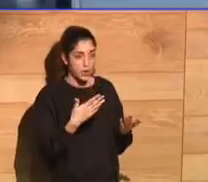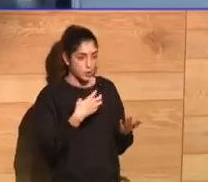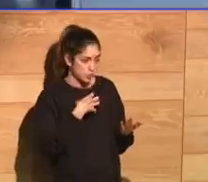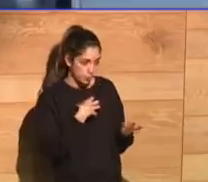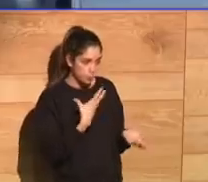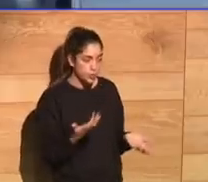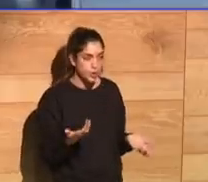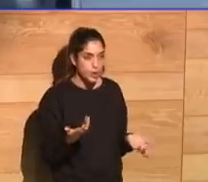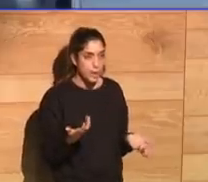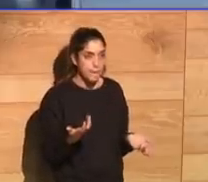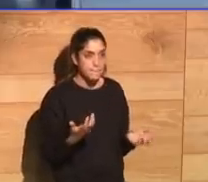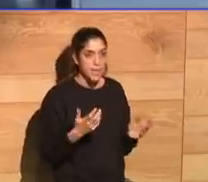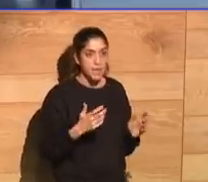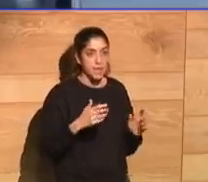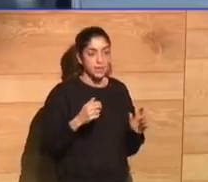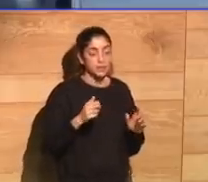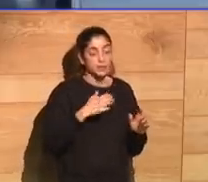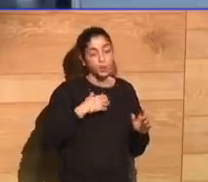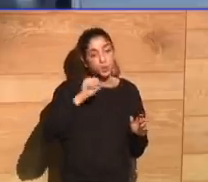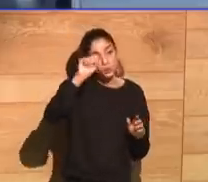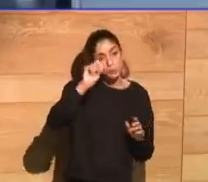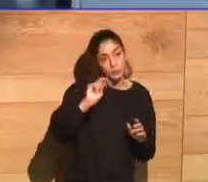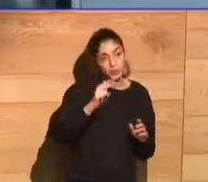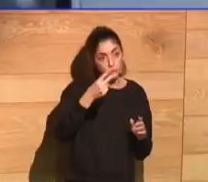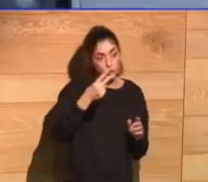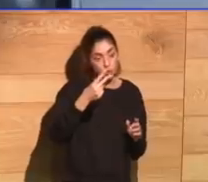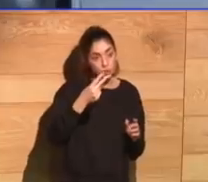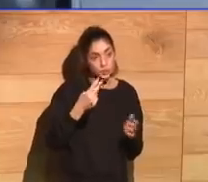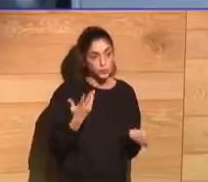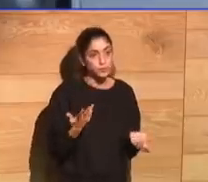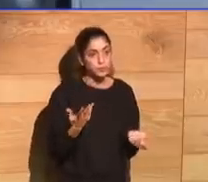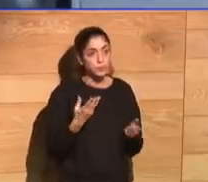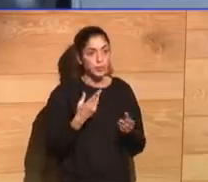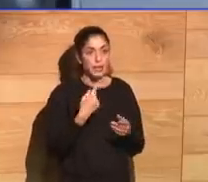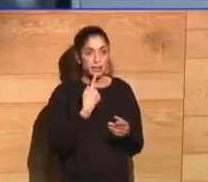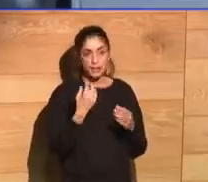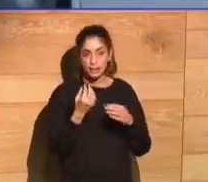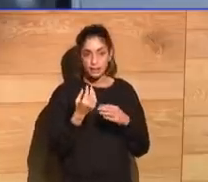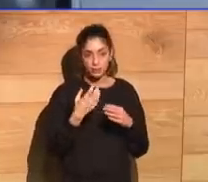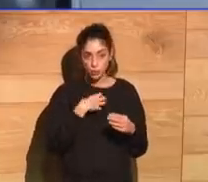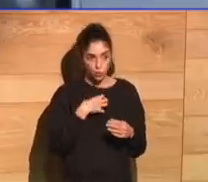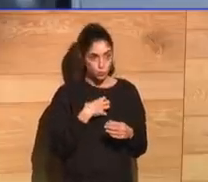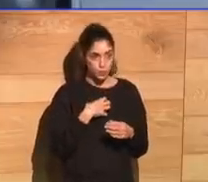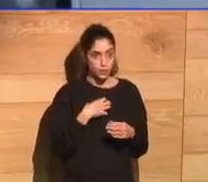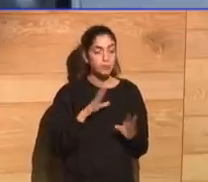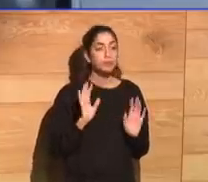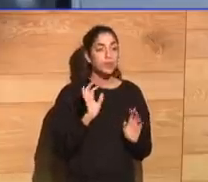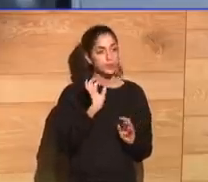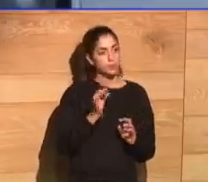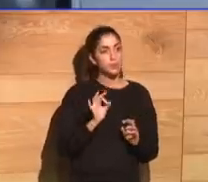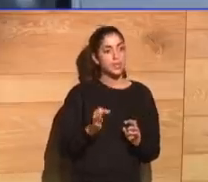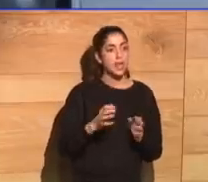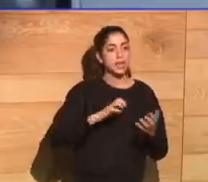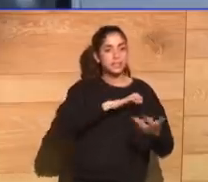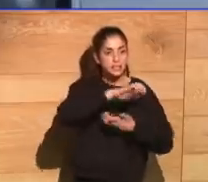de Superman 2, que es una película apreciada por mucha gente, por muchas razones. Y luego es verdad que tenemos esta guerra Tesla-Edison, que entonces ya